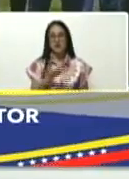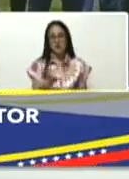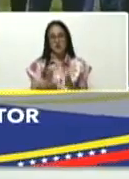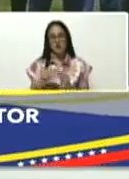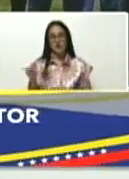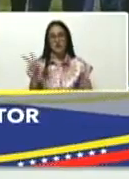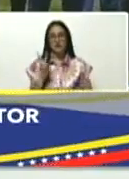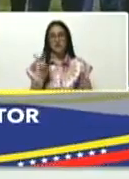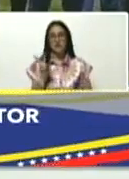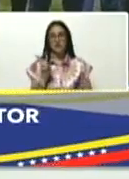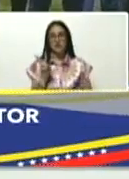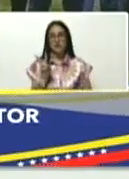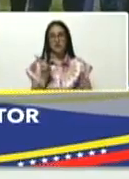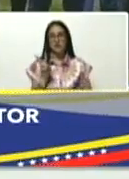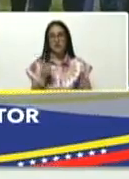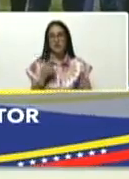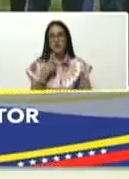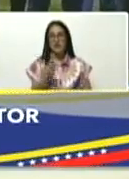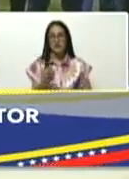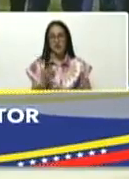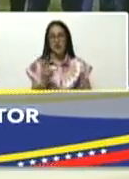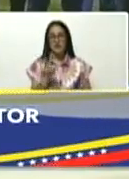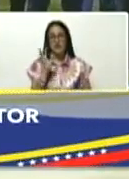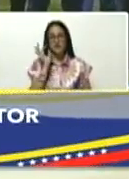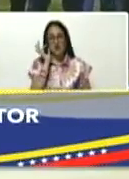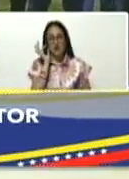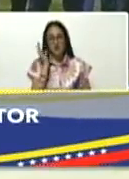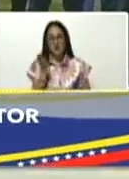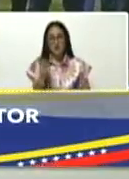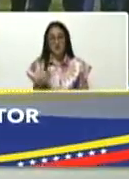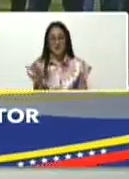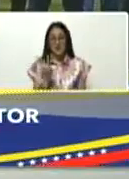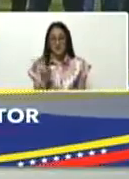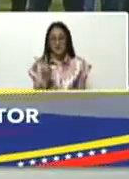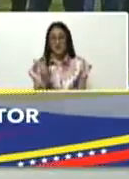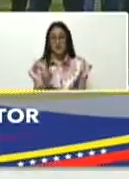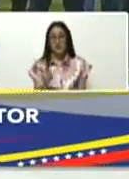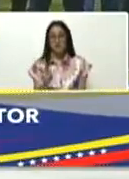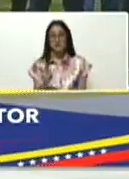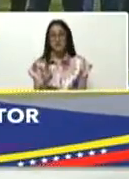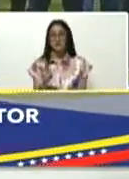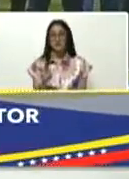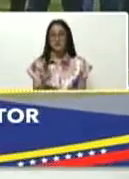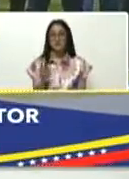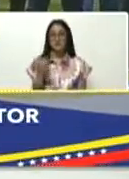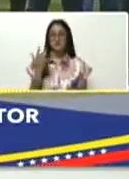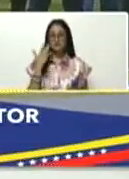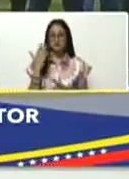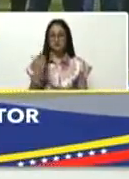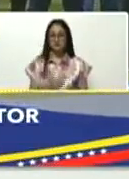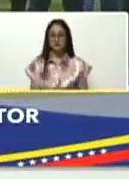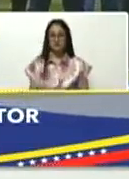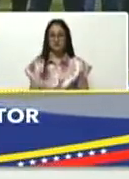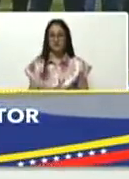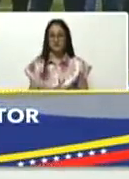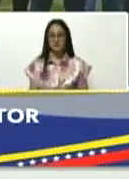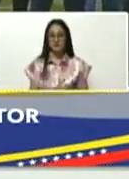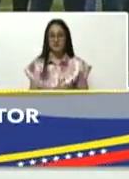venezolanos, le digo a las venezolanas, Venezuela, ahí está,